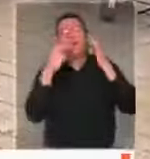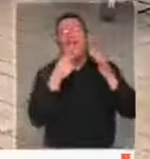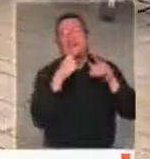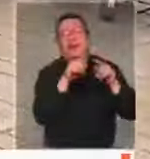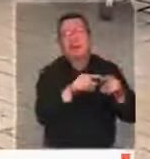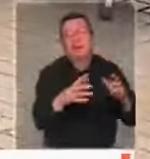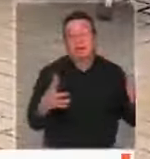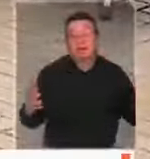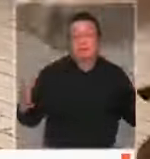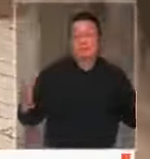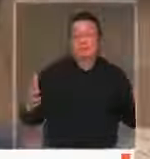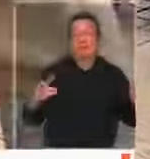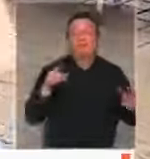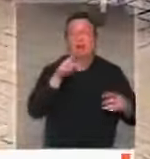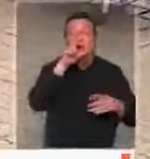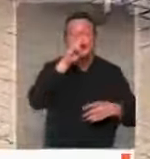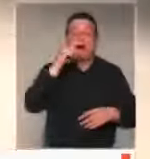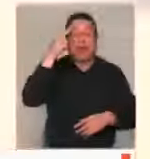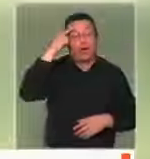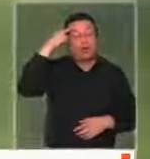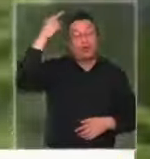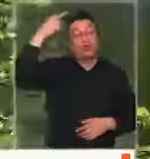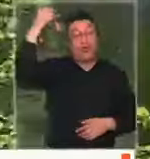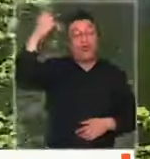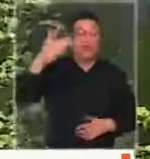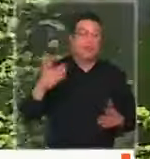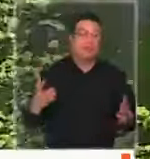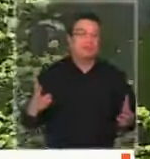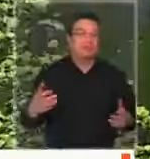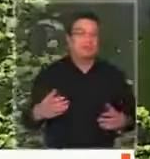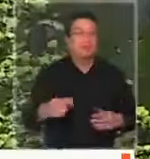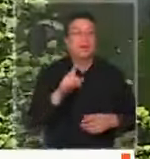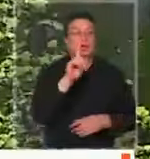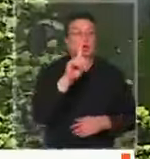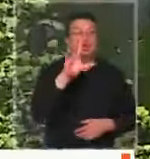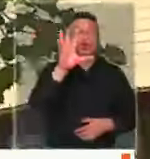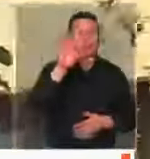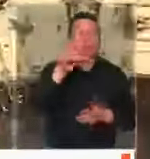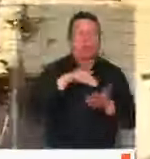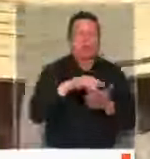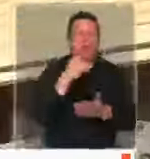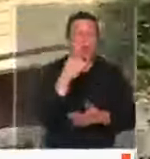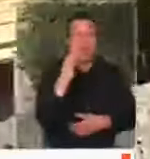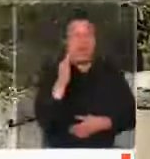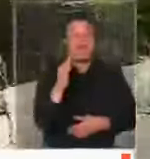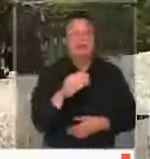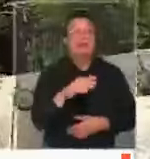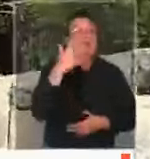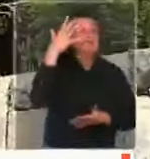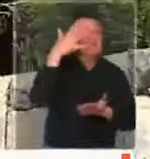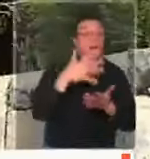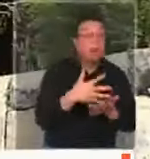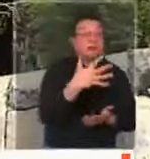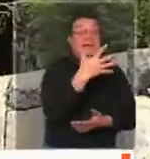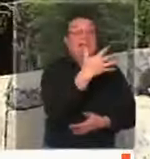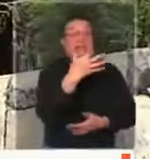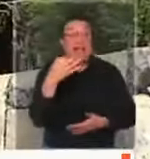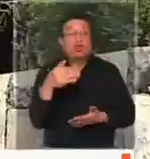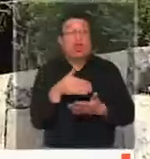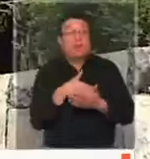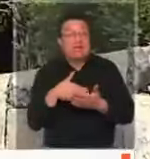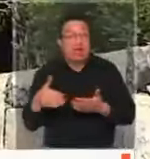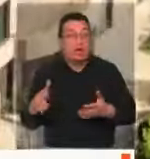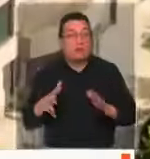imagínese, ese es un sueño, sería para mí. Cuesta 150 mil UF, unos 5.500 millones de pesos.